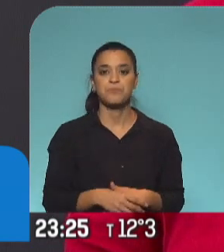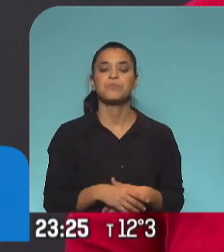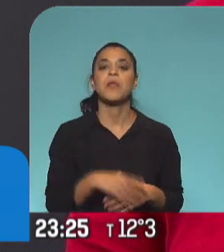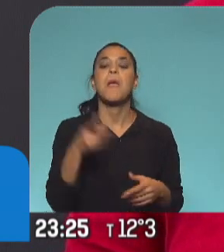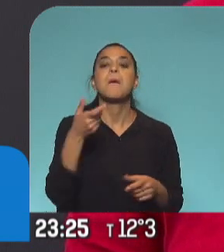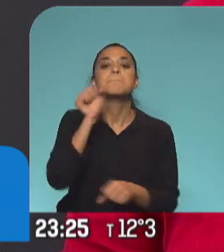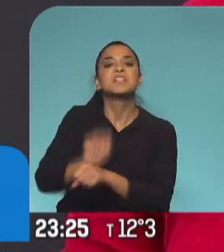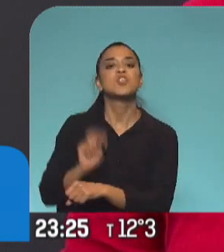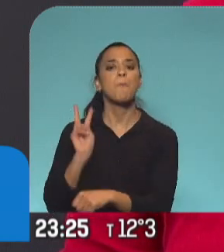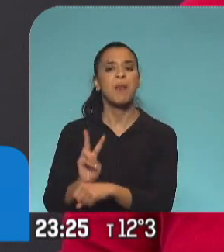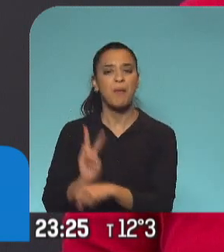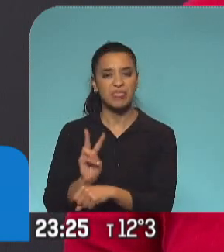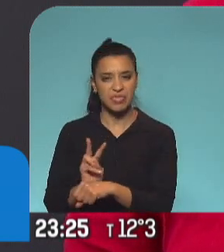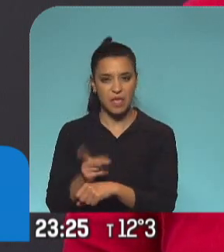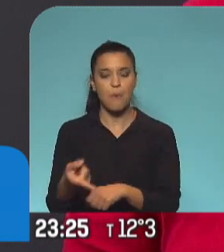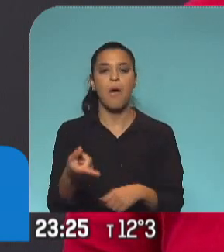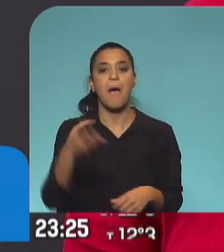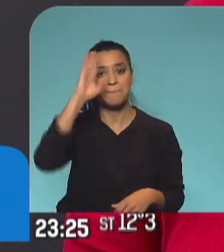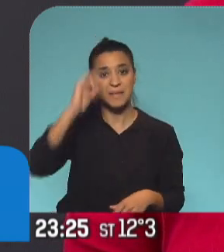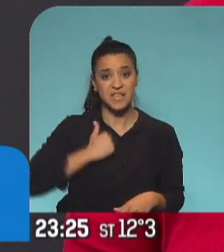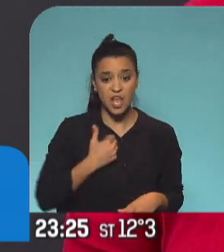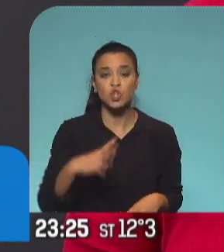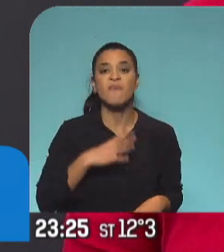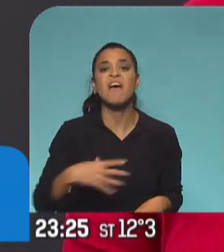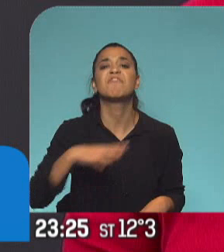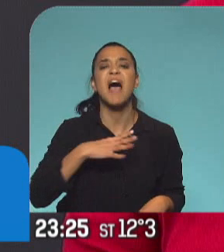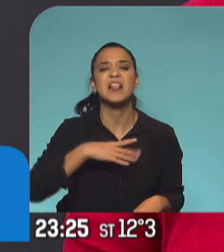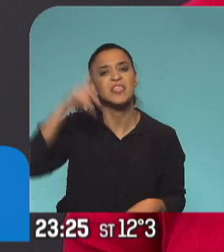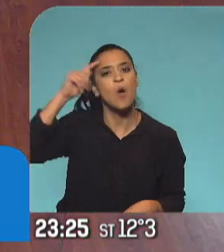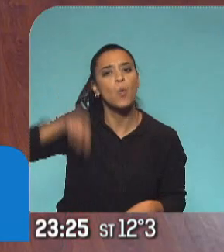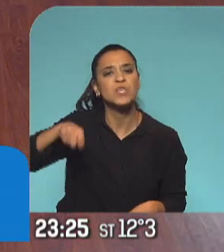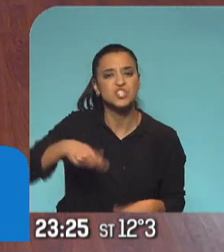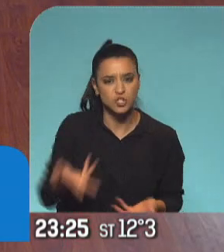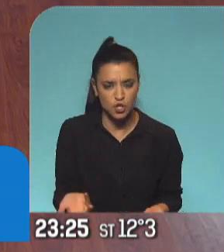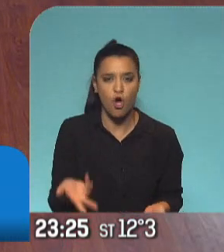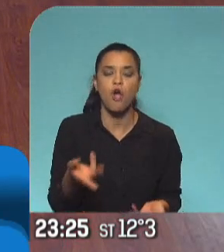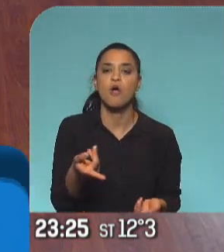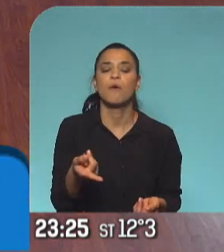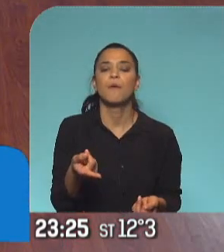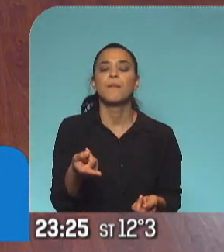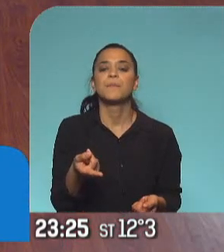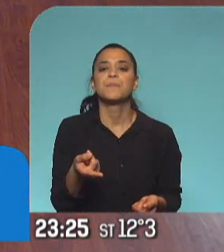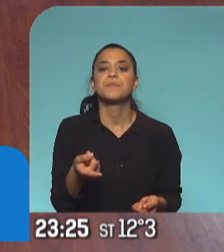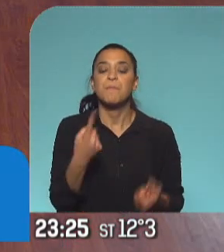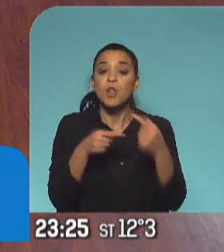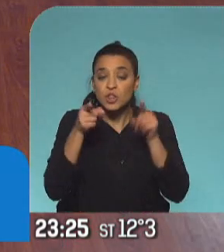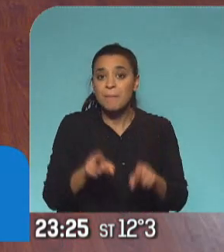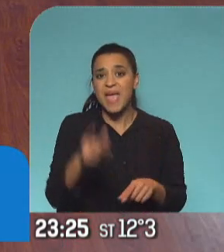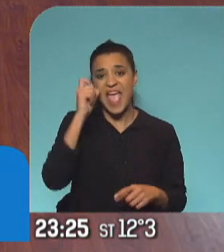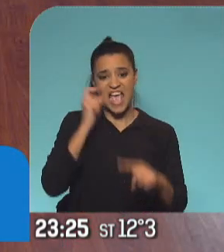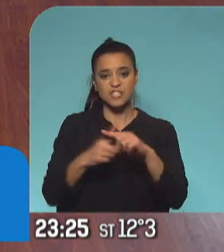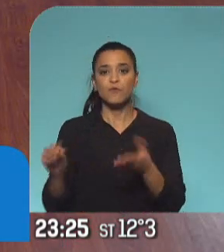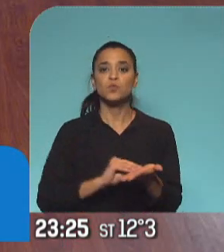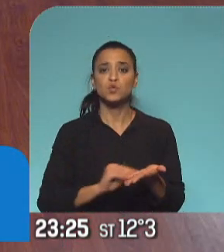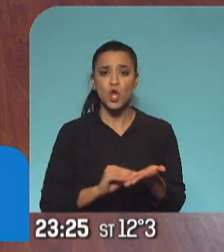prisiones preventivas de los militares que todavía no han sido juzgados, pero también el concepto funcionaría para exfuncionarios